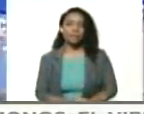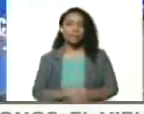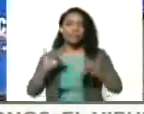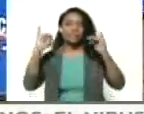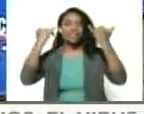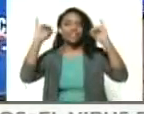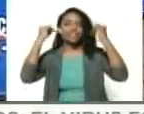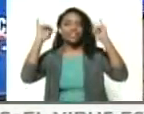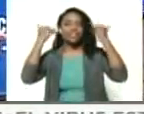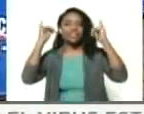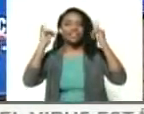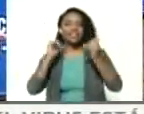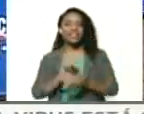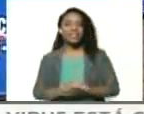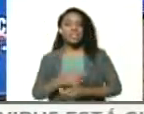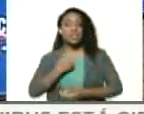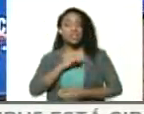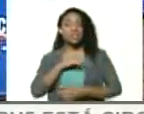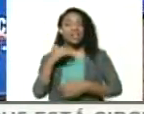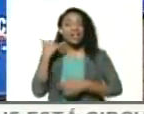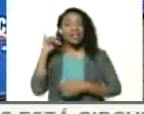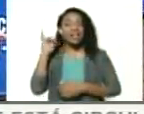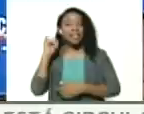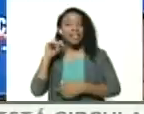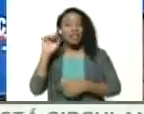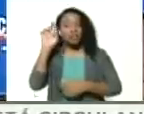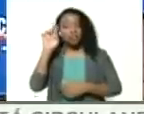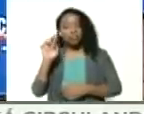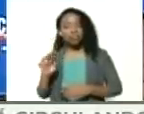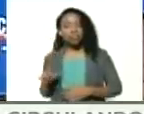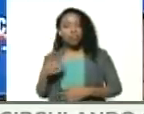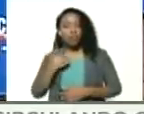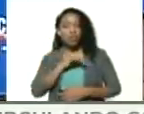conmemorando, y estaremos todos estos días, padrino,